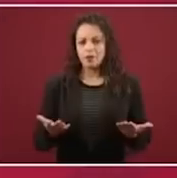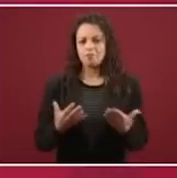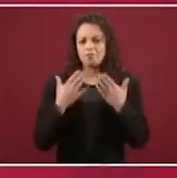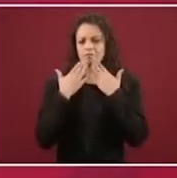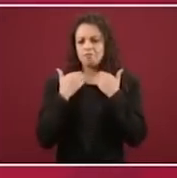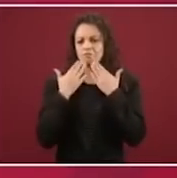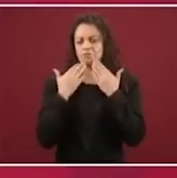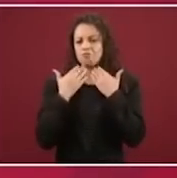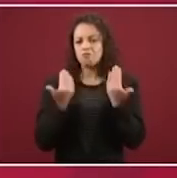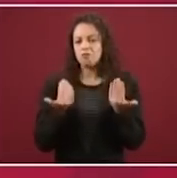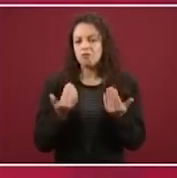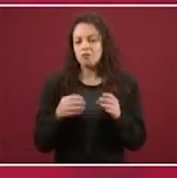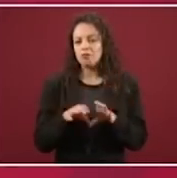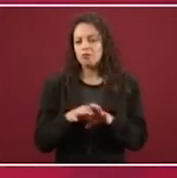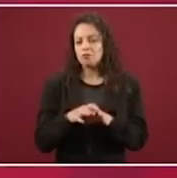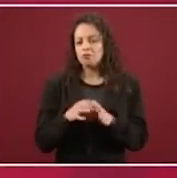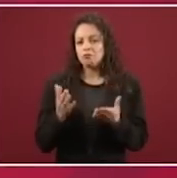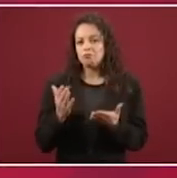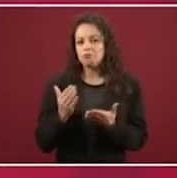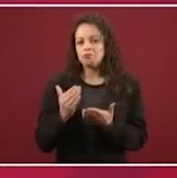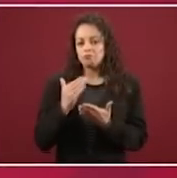condiciones para